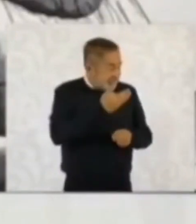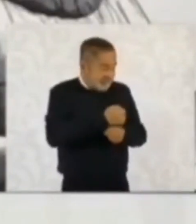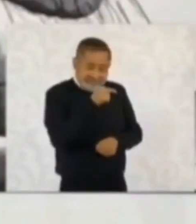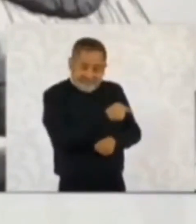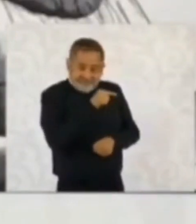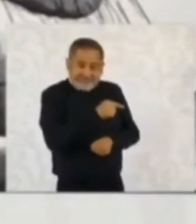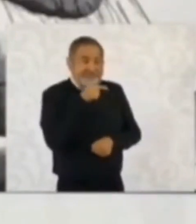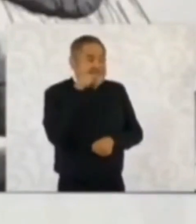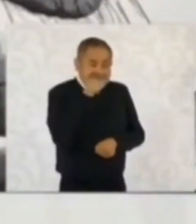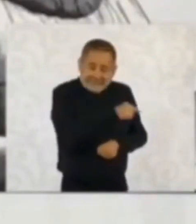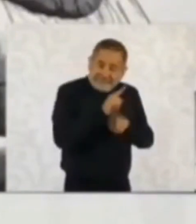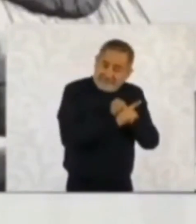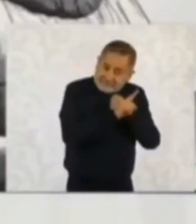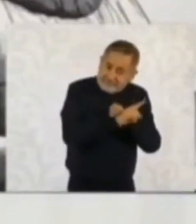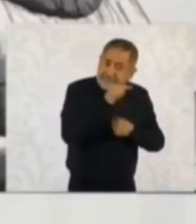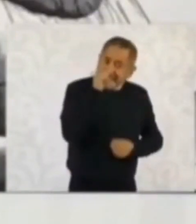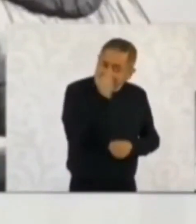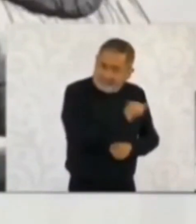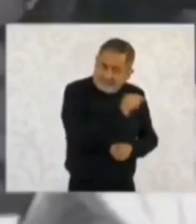Ese es el problema.